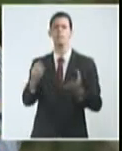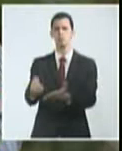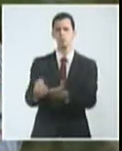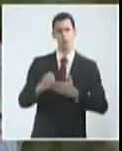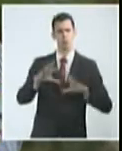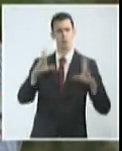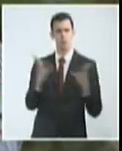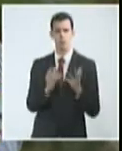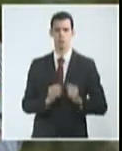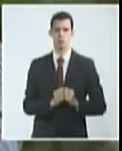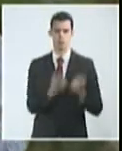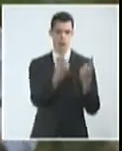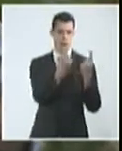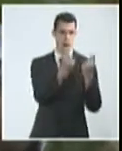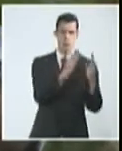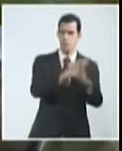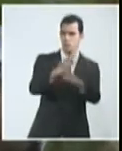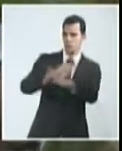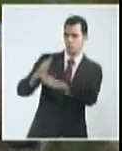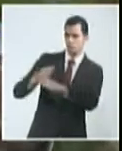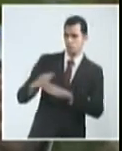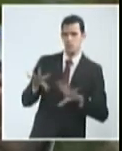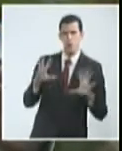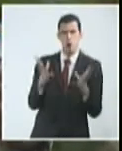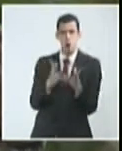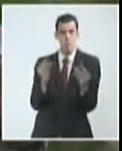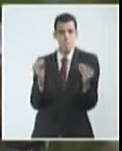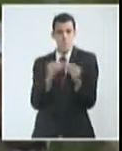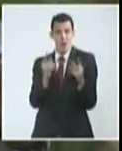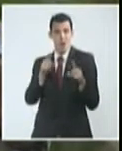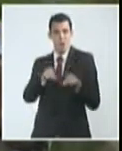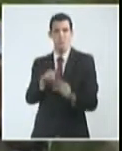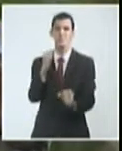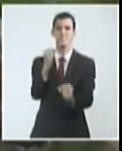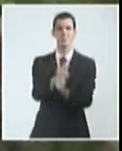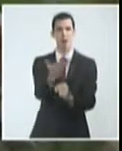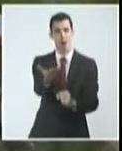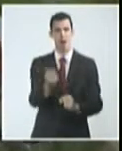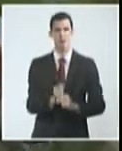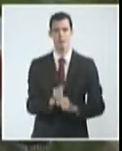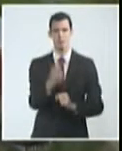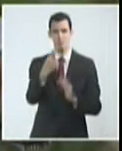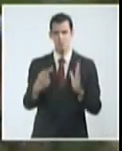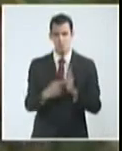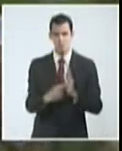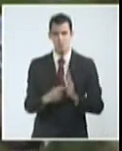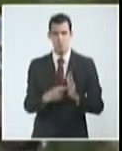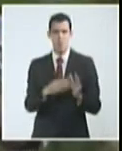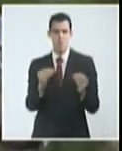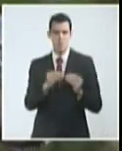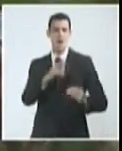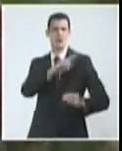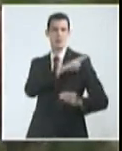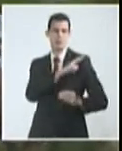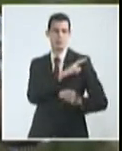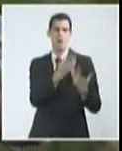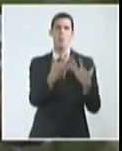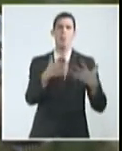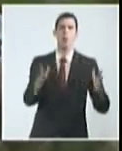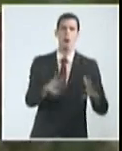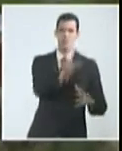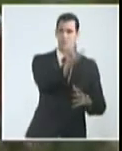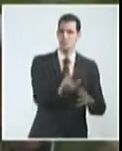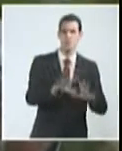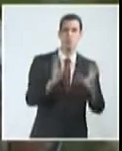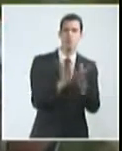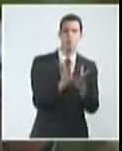económicos cubanos que van por responsabilidades en todo lo que hacemos, de las responsabilidades que hay por cualquier institución pública que esté ubicada en un